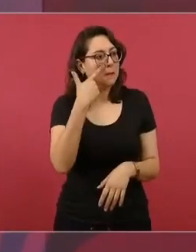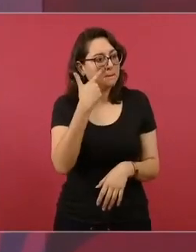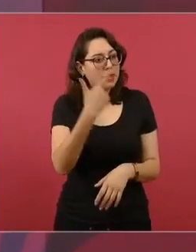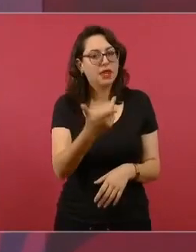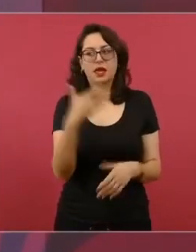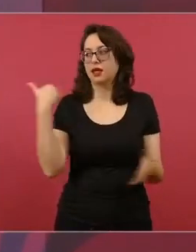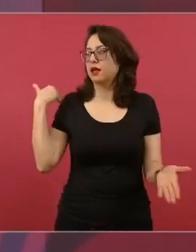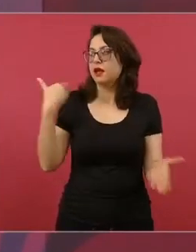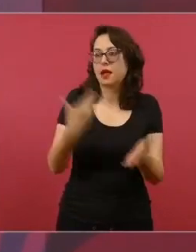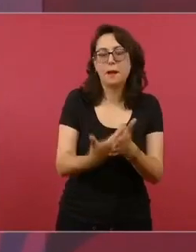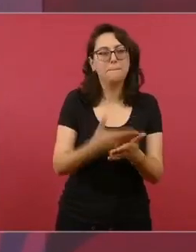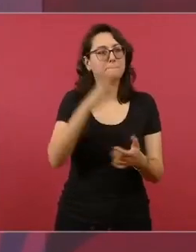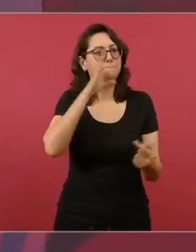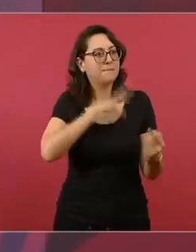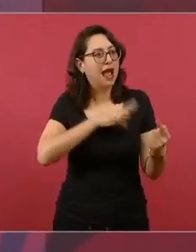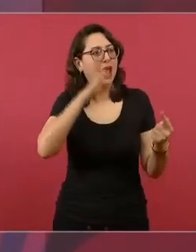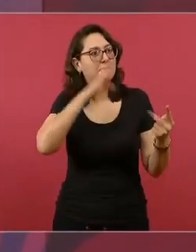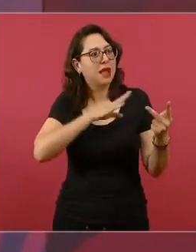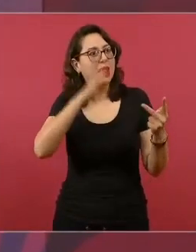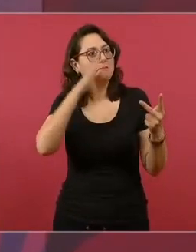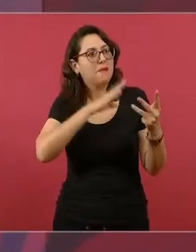empresa a la quiebra,